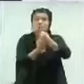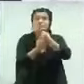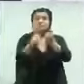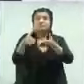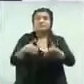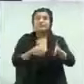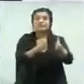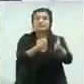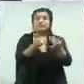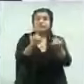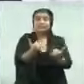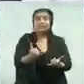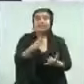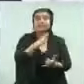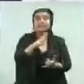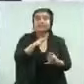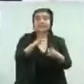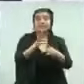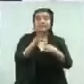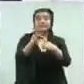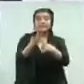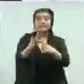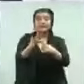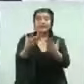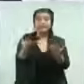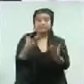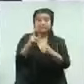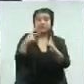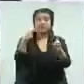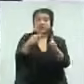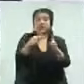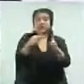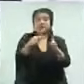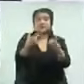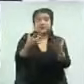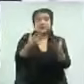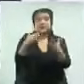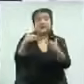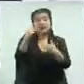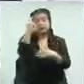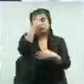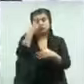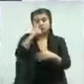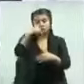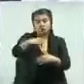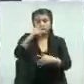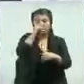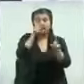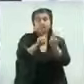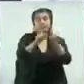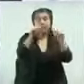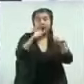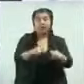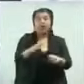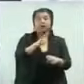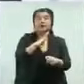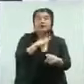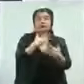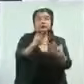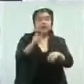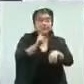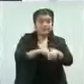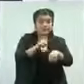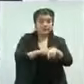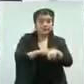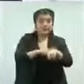que ya están y especialmente esa vía de la costa sur y especialmente ahorita que viene ya la época